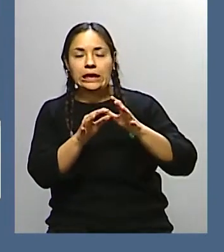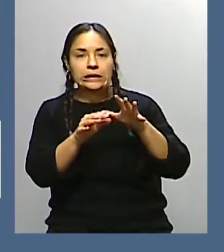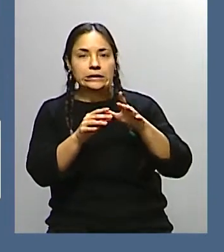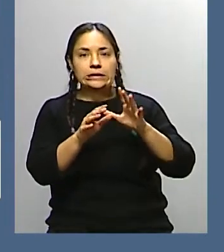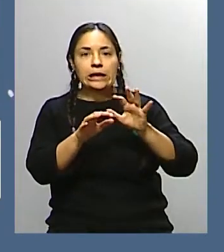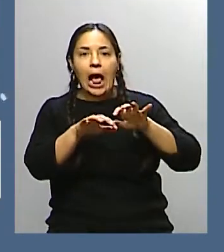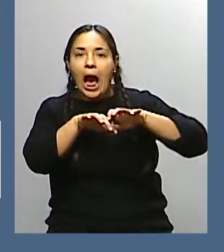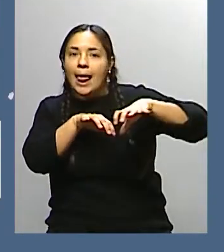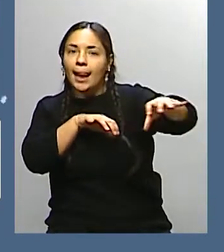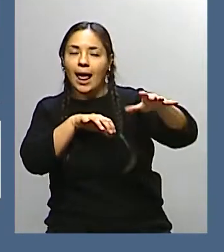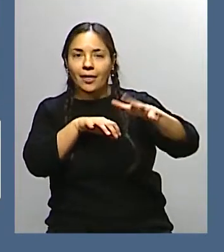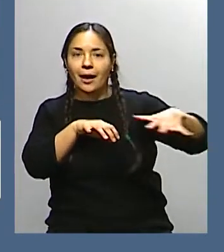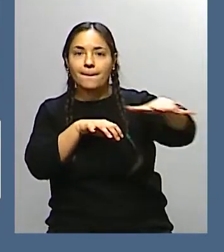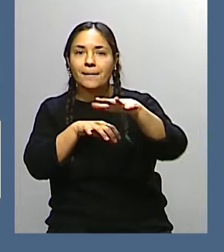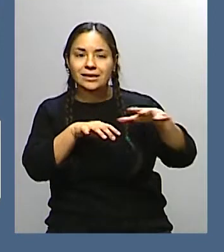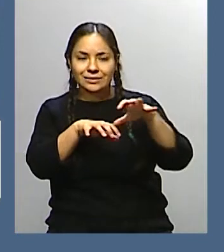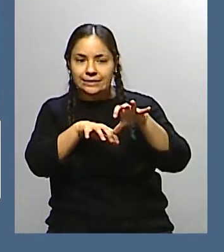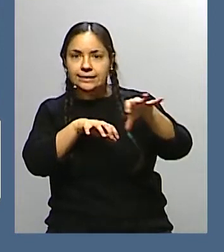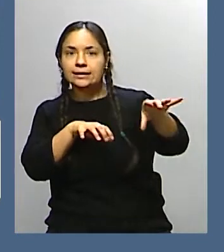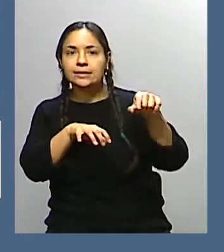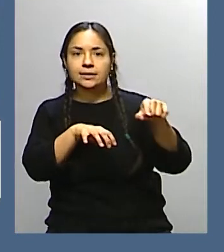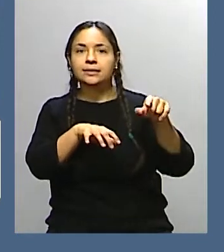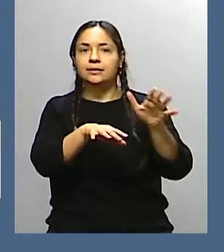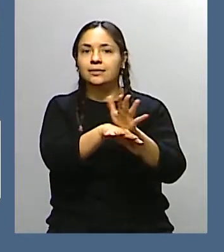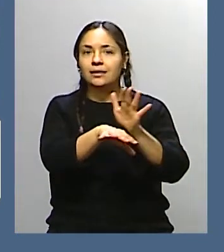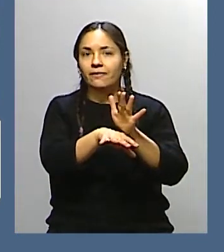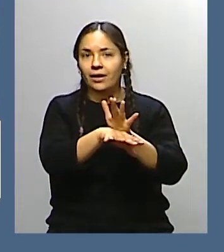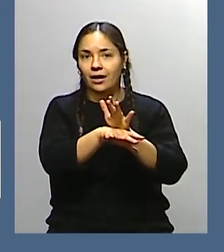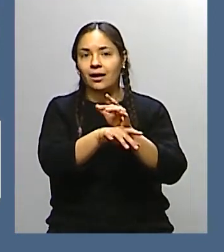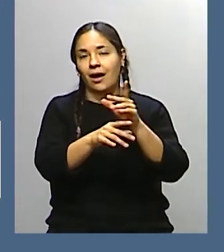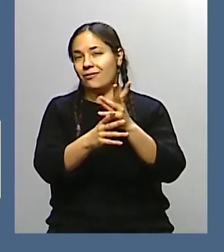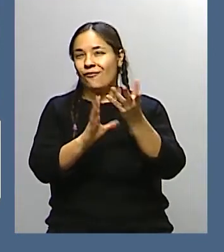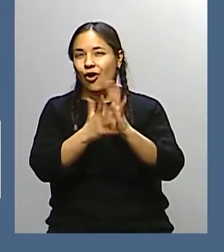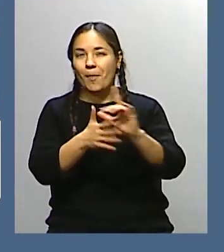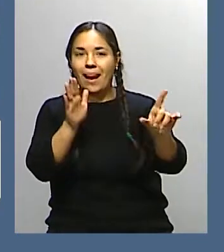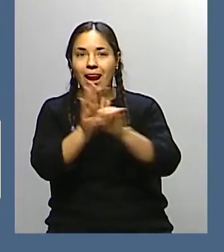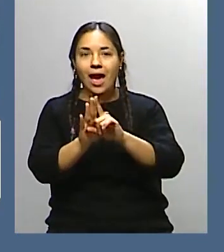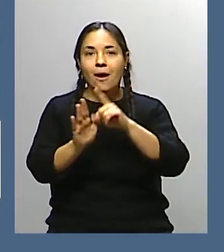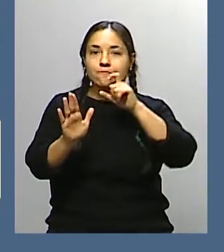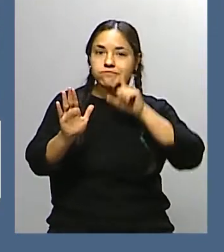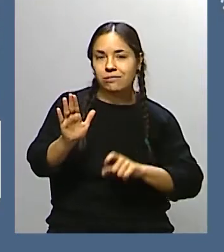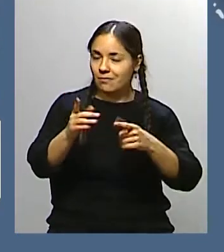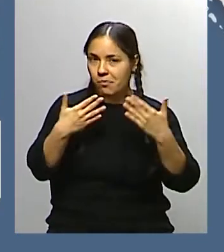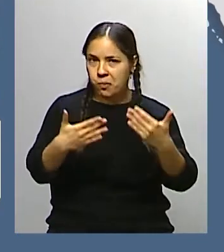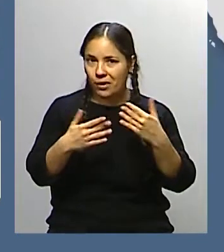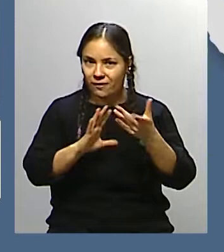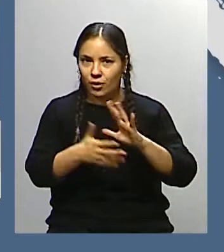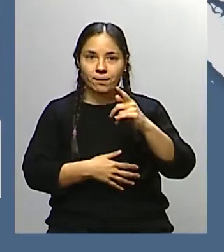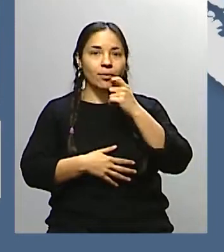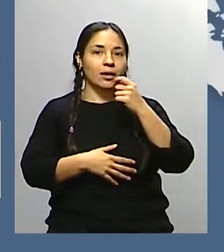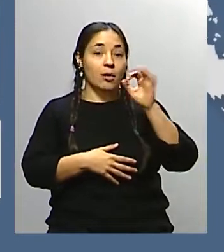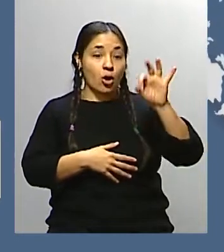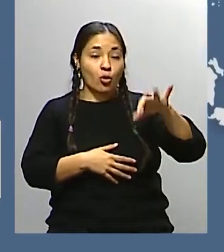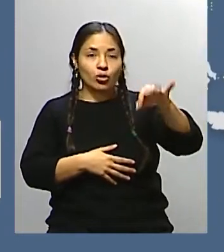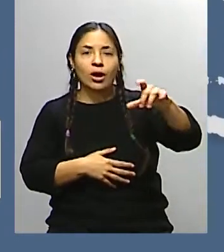se genera este aislamiento es básicamente que lleguen actividades ilícitas. por ejemplo, cultivos de coca